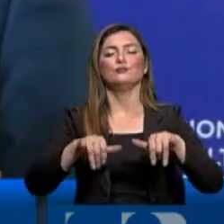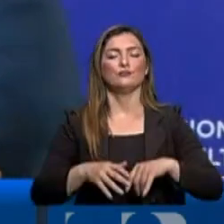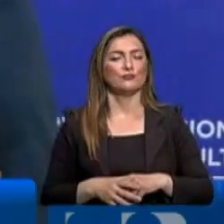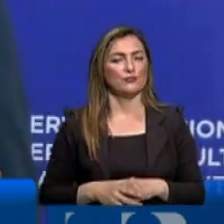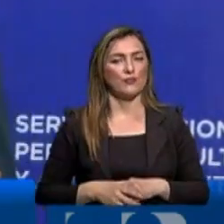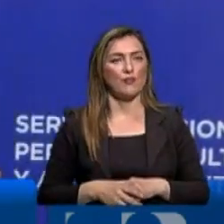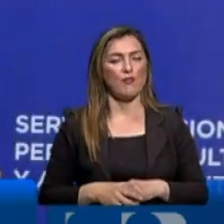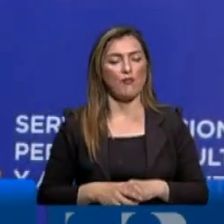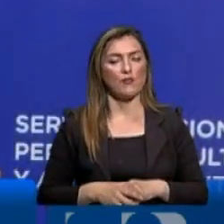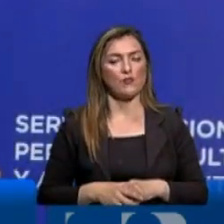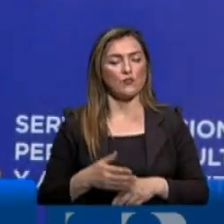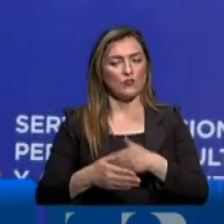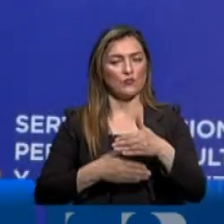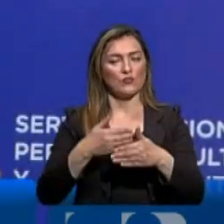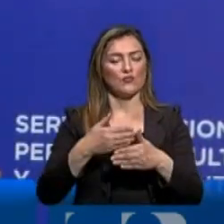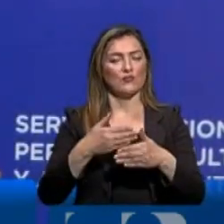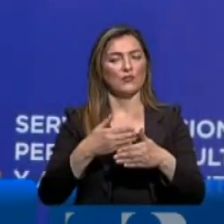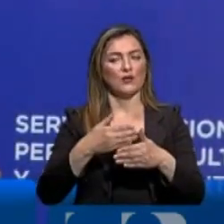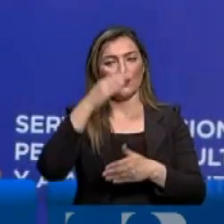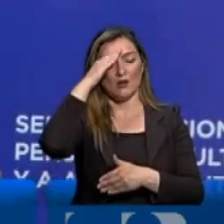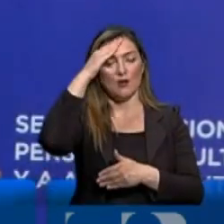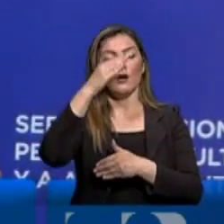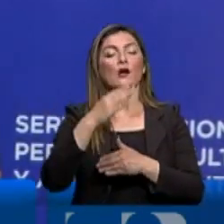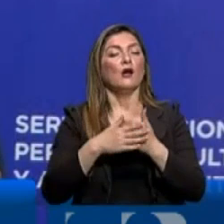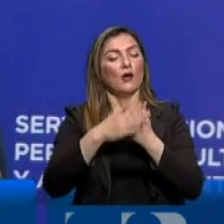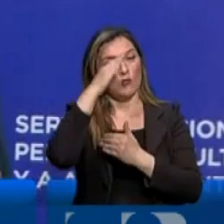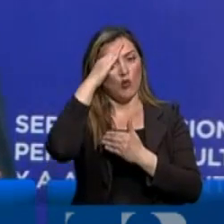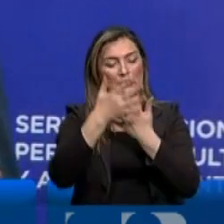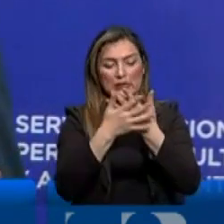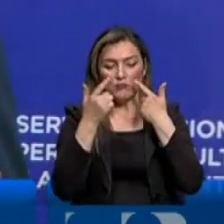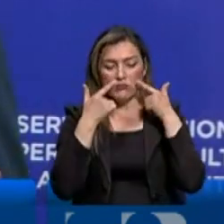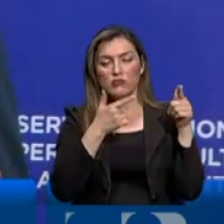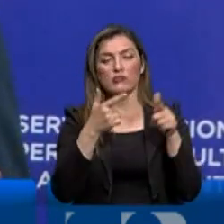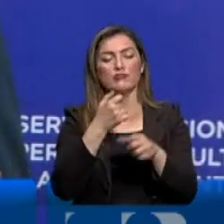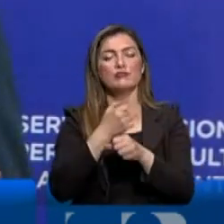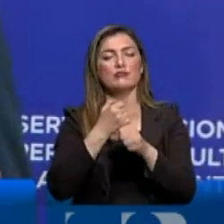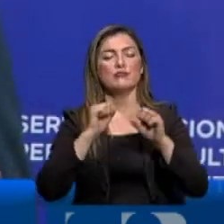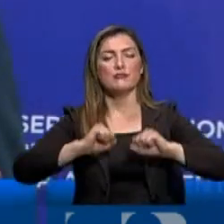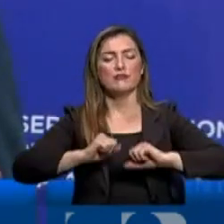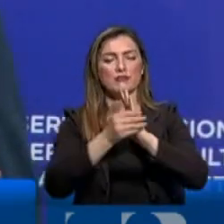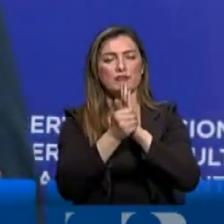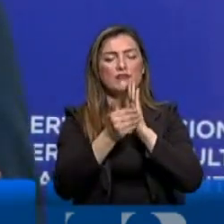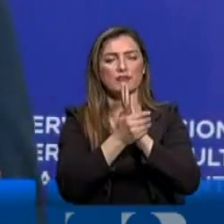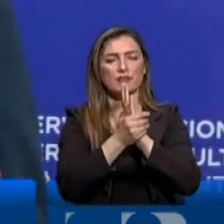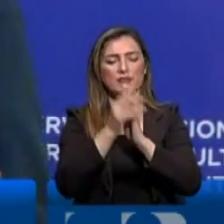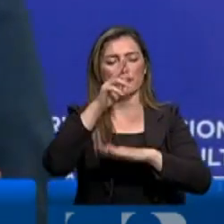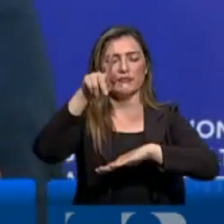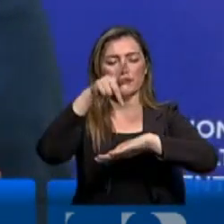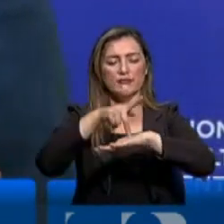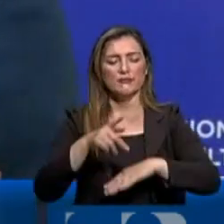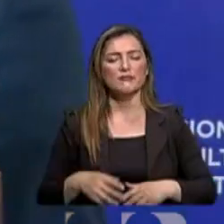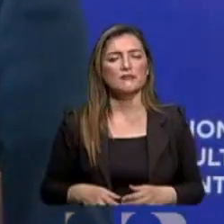los agentes penitenciarios y todas las personas que tienen que ver con el sistema tengamos esta